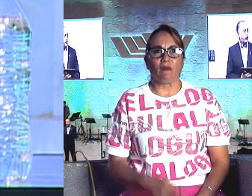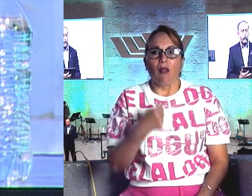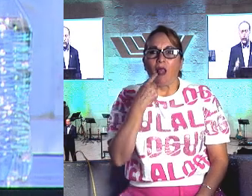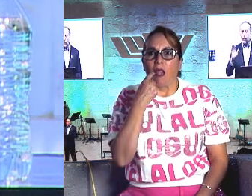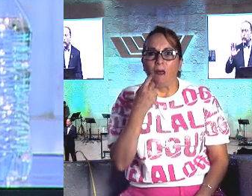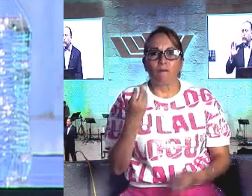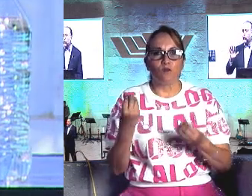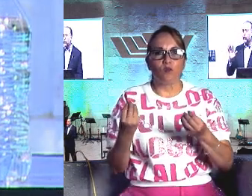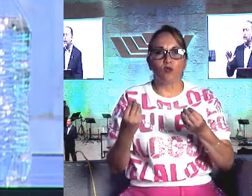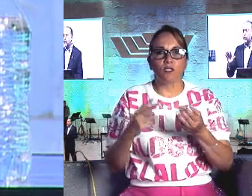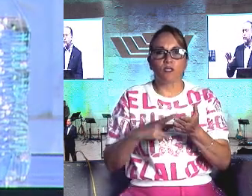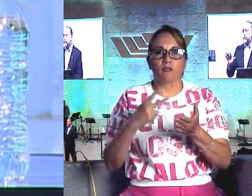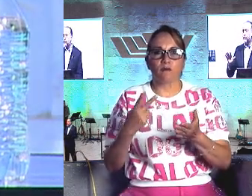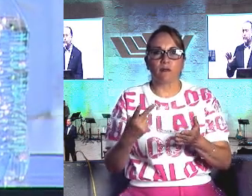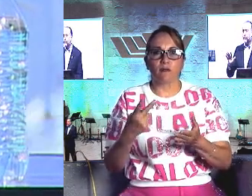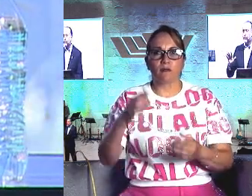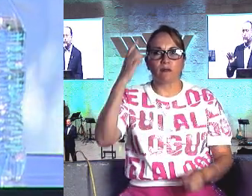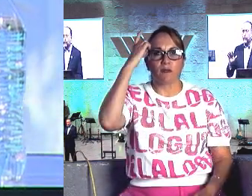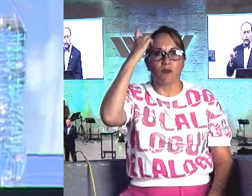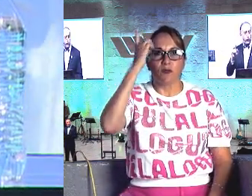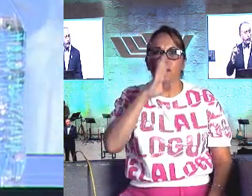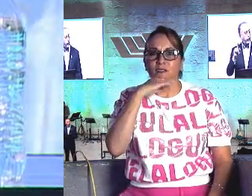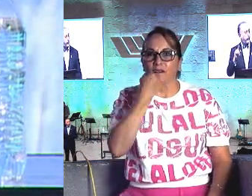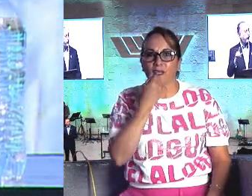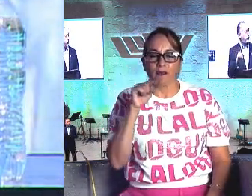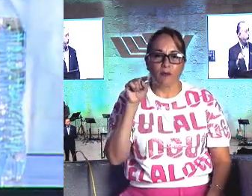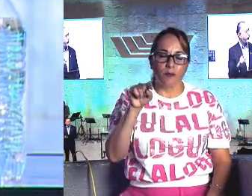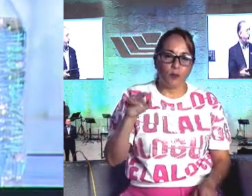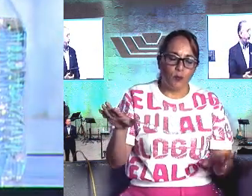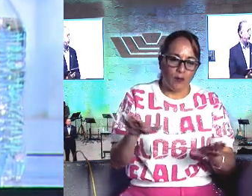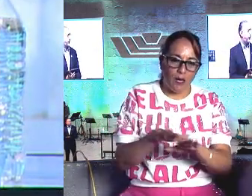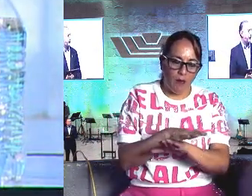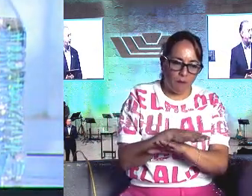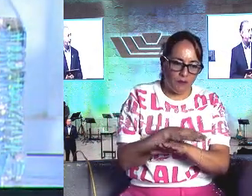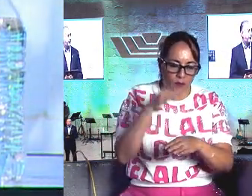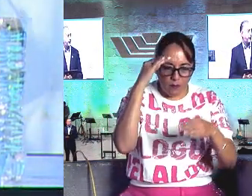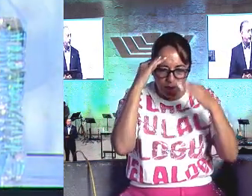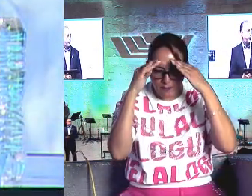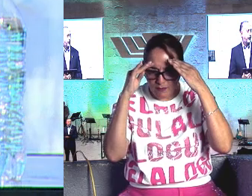Muchas veces lo que Dios quiere es que tú cambies tu perspectiva,